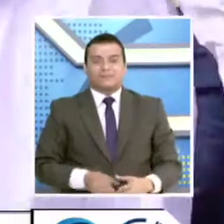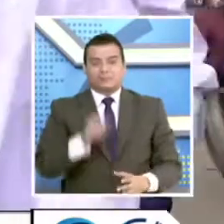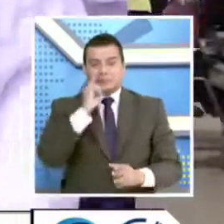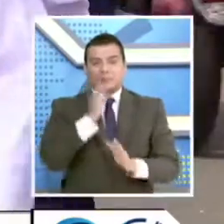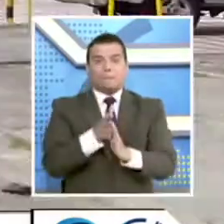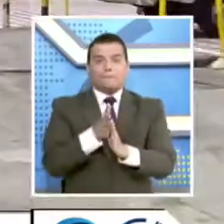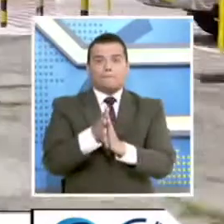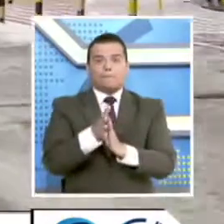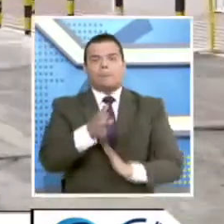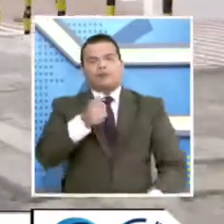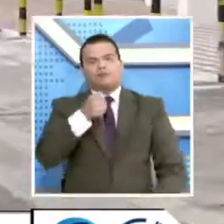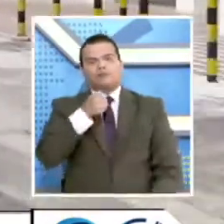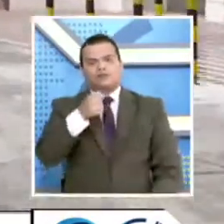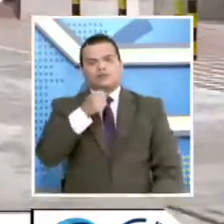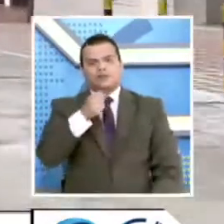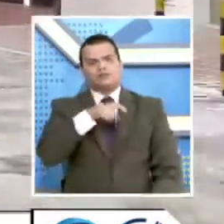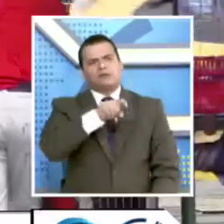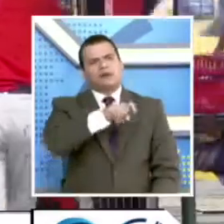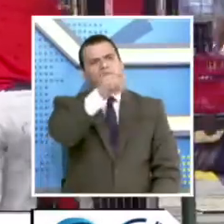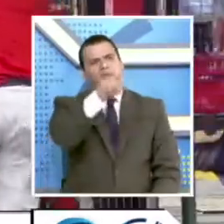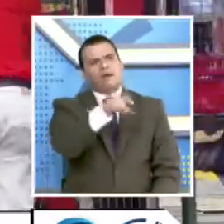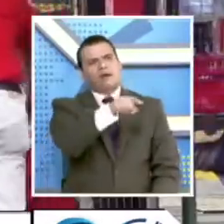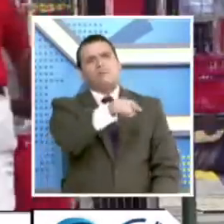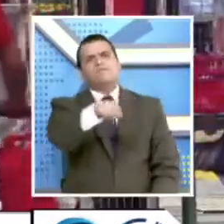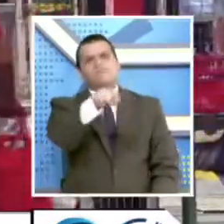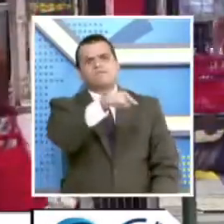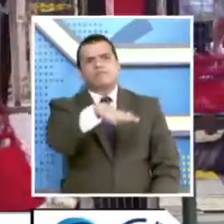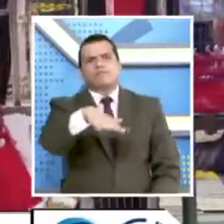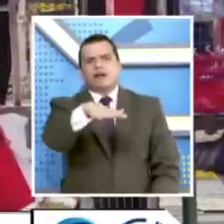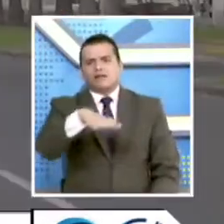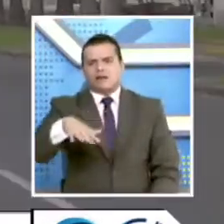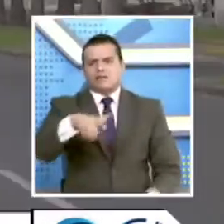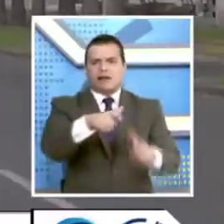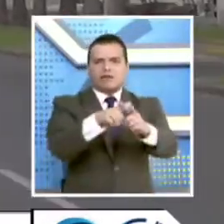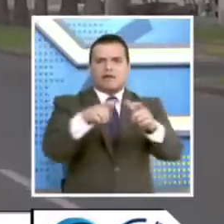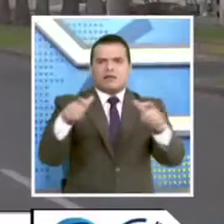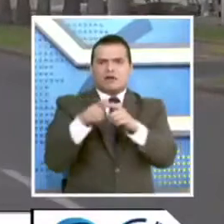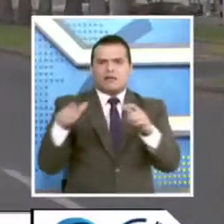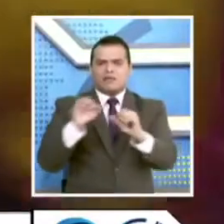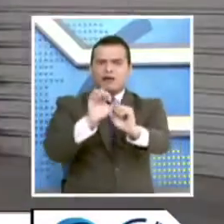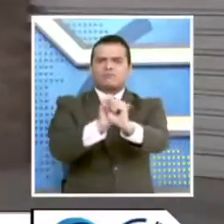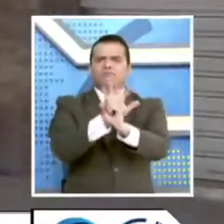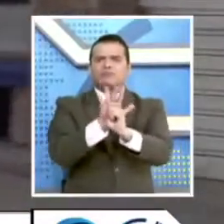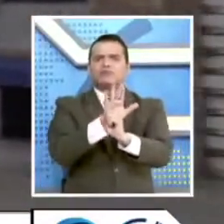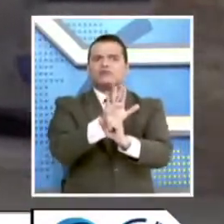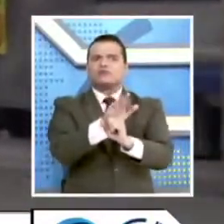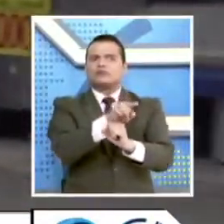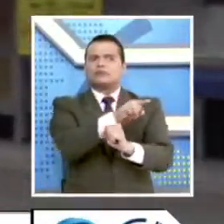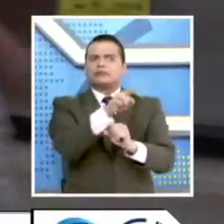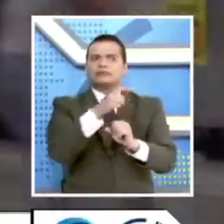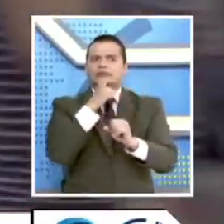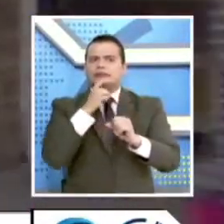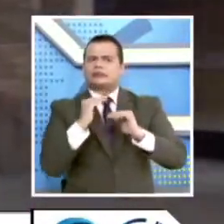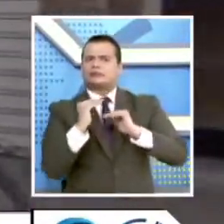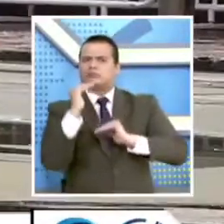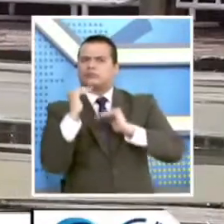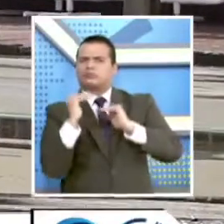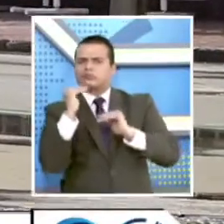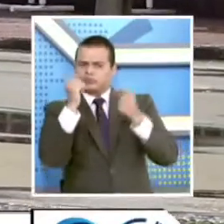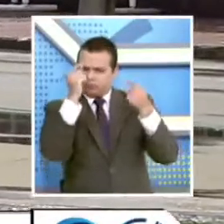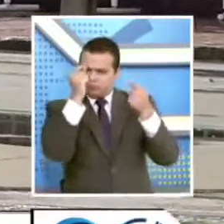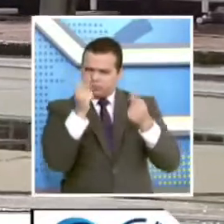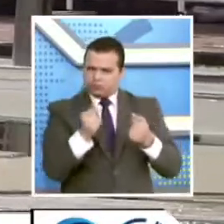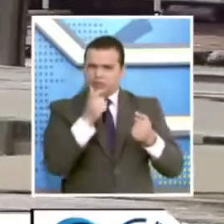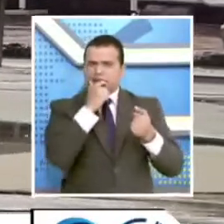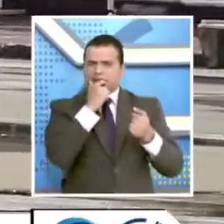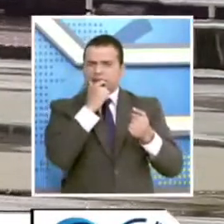90 Minutos recorrió las zonas más afectadas por el COVID-19 en la ciudad. ¿Qué dicen las tendencias sobre lo que puede pasar